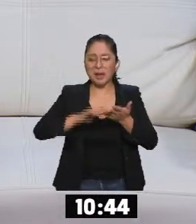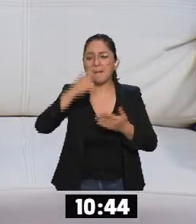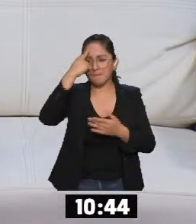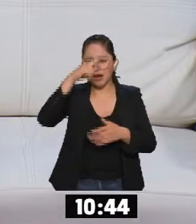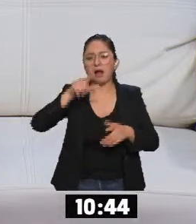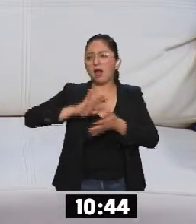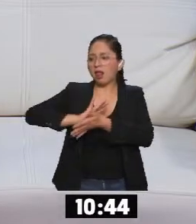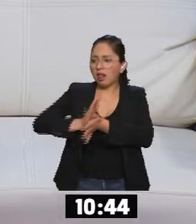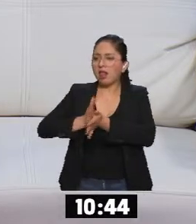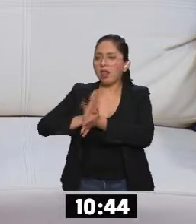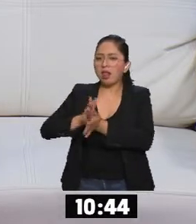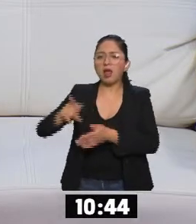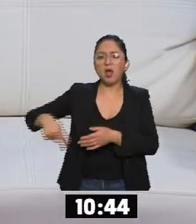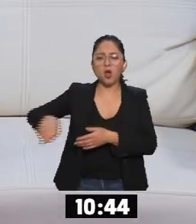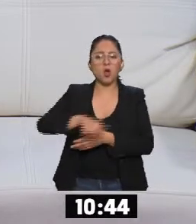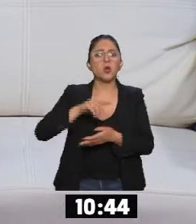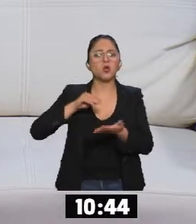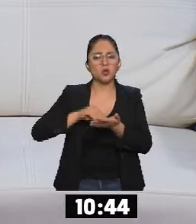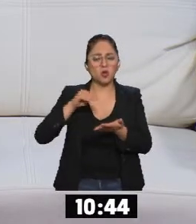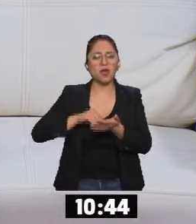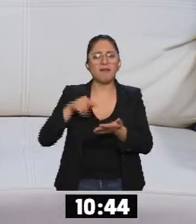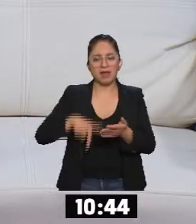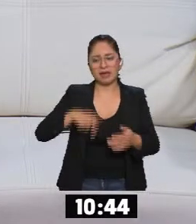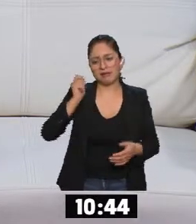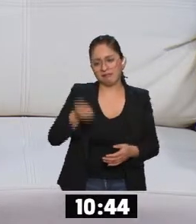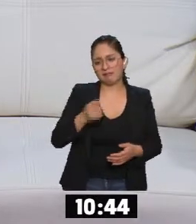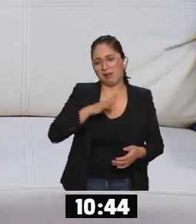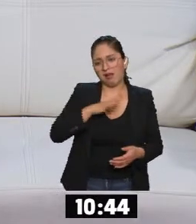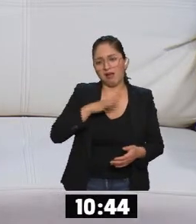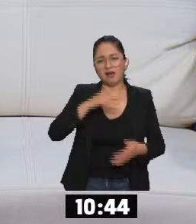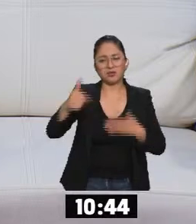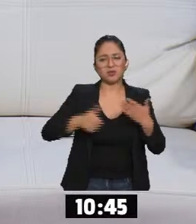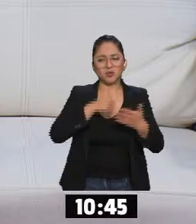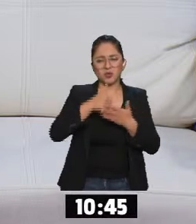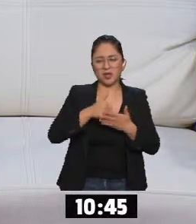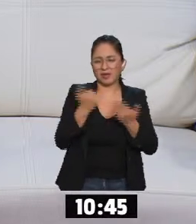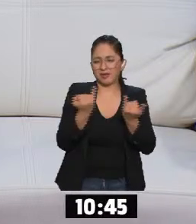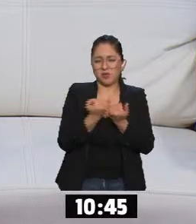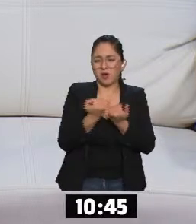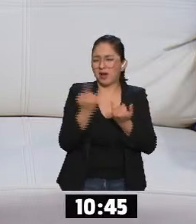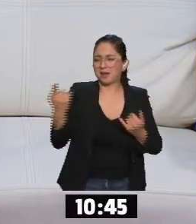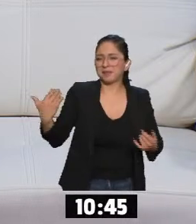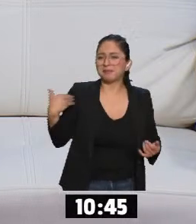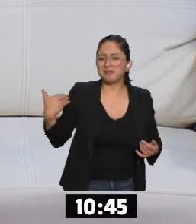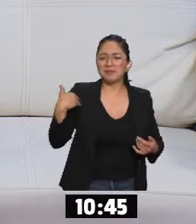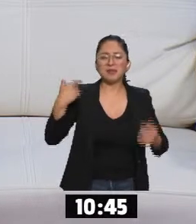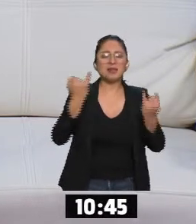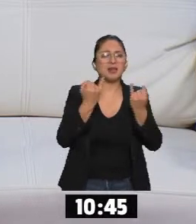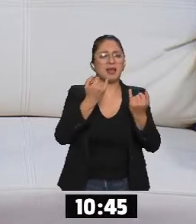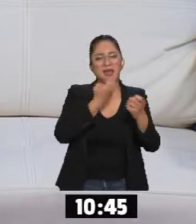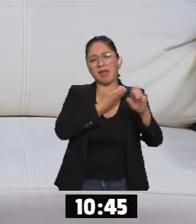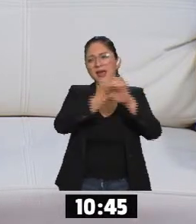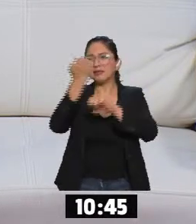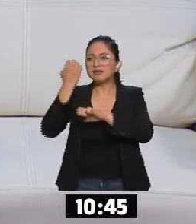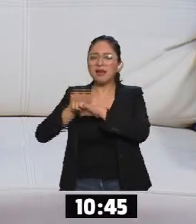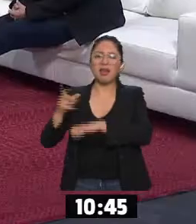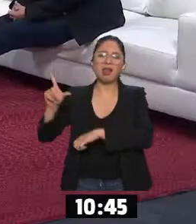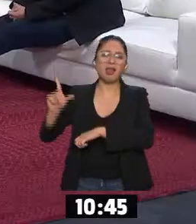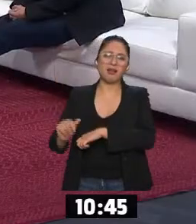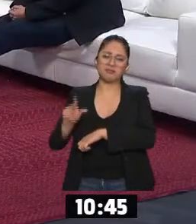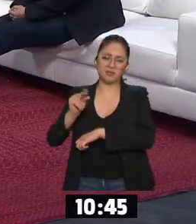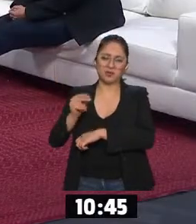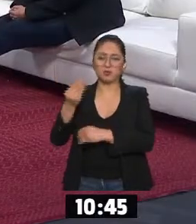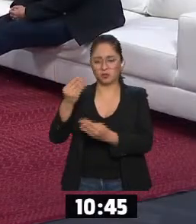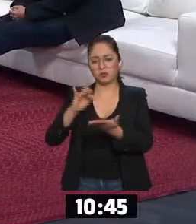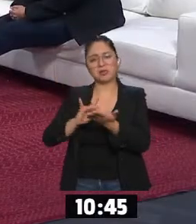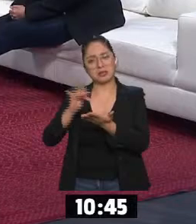discriminación tan fuerte que todavía hay en nuestra ciudad, en nuestro país, sobre todo, como mencionaban, también en los estados. Qué lindo, qué bonita labor,